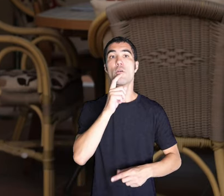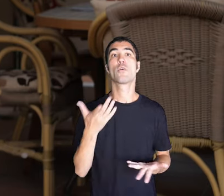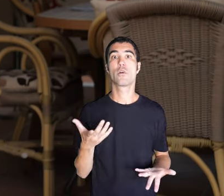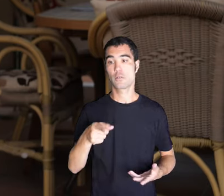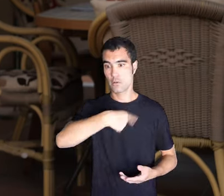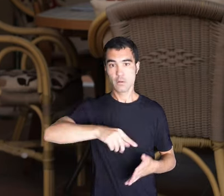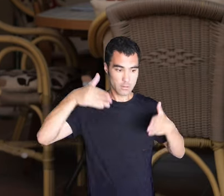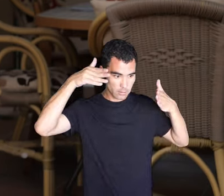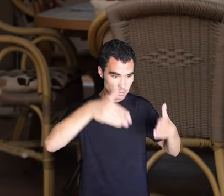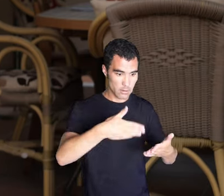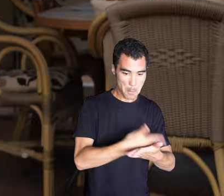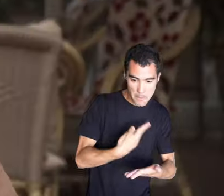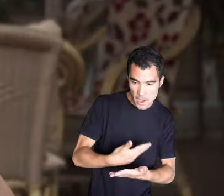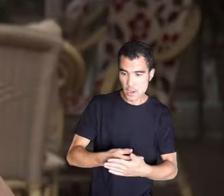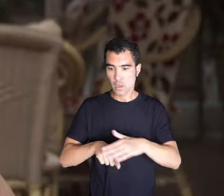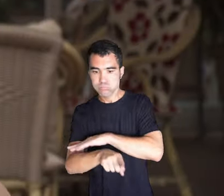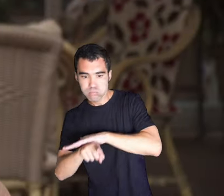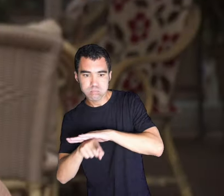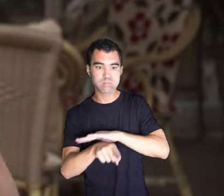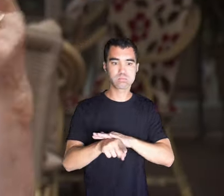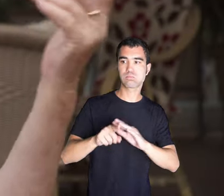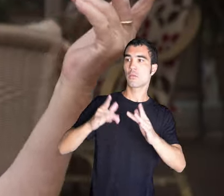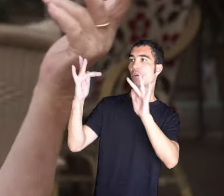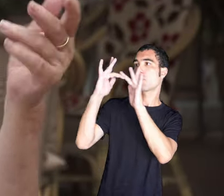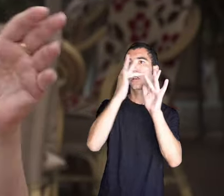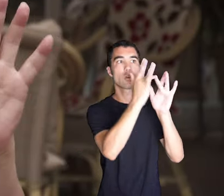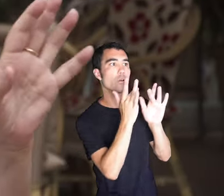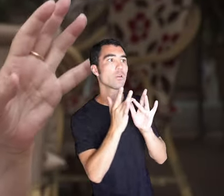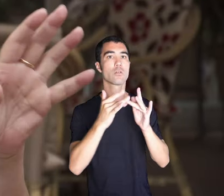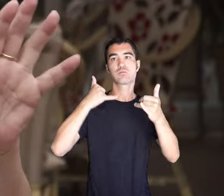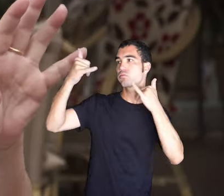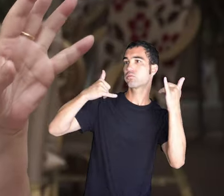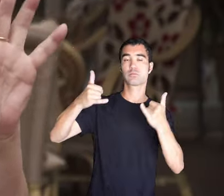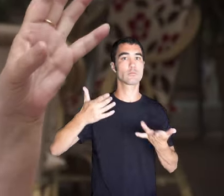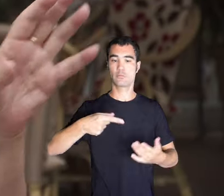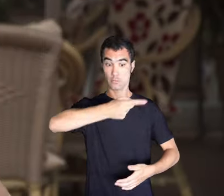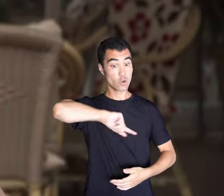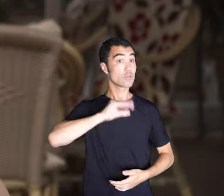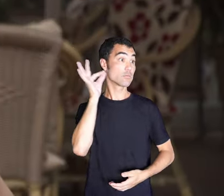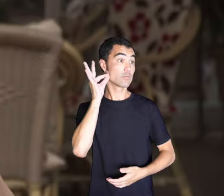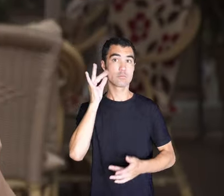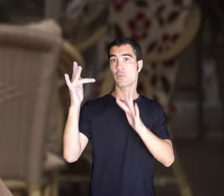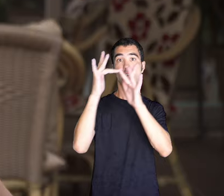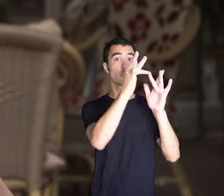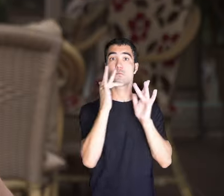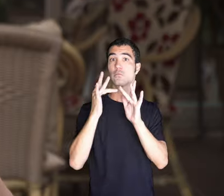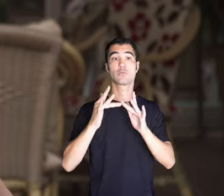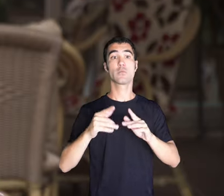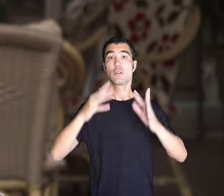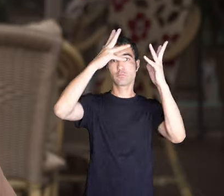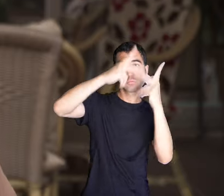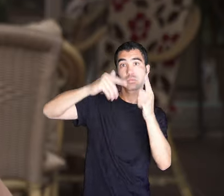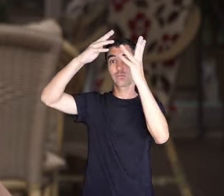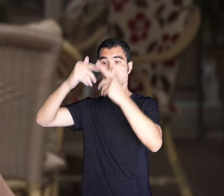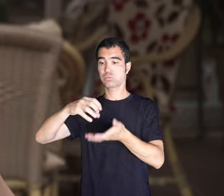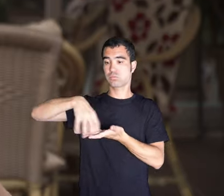pueden ocupar de los papeles? Relaciones con, bueno, éramos relaciones públicas, hacia, calculábamos